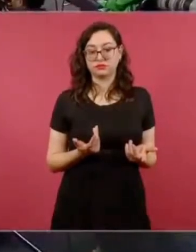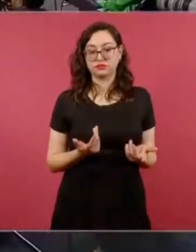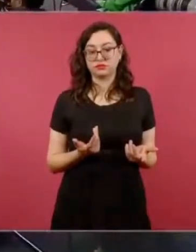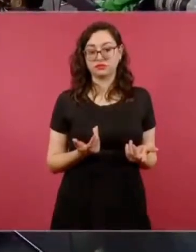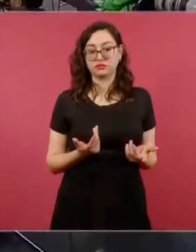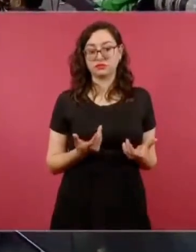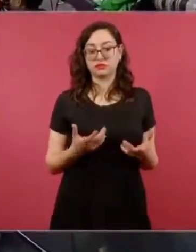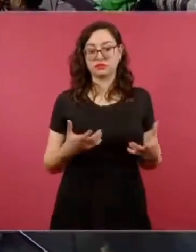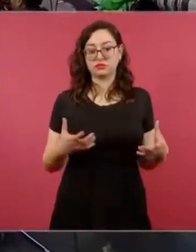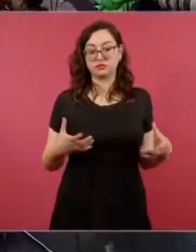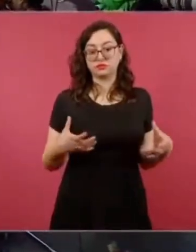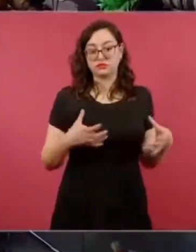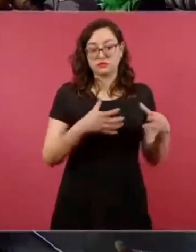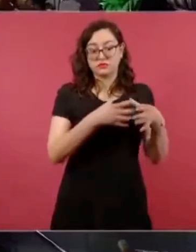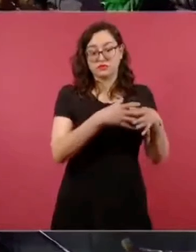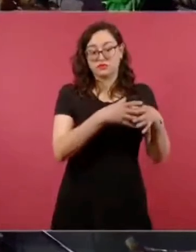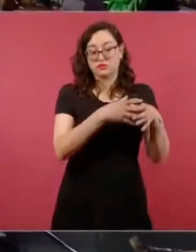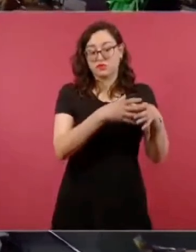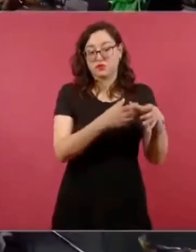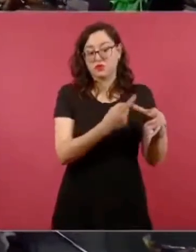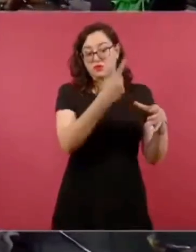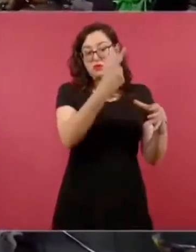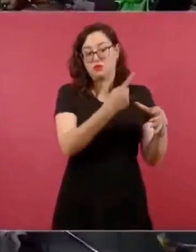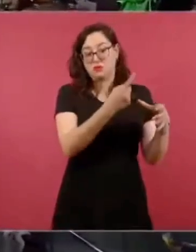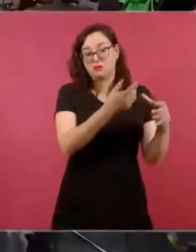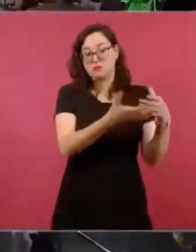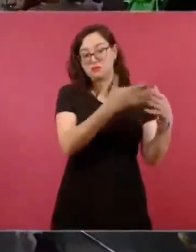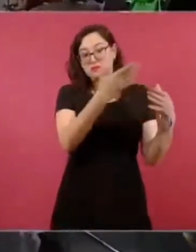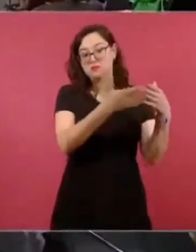que acuden a él